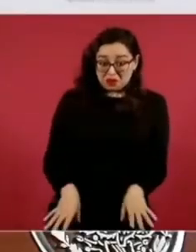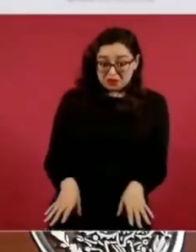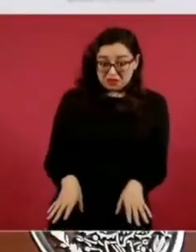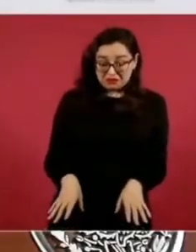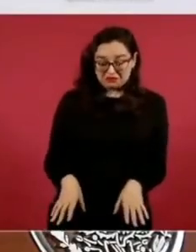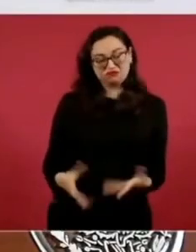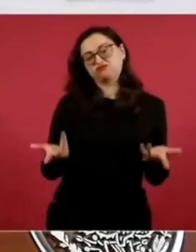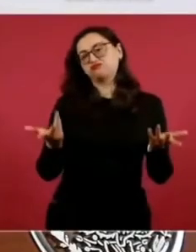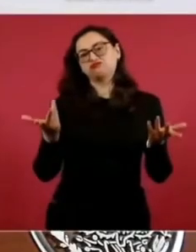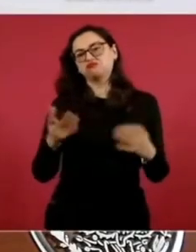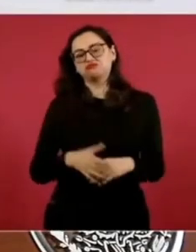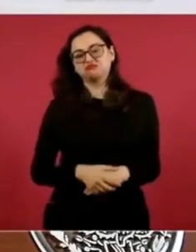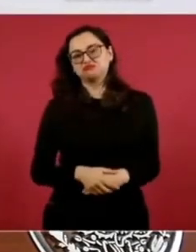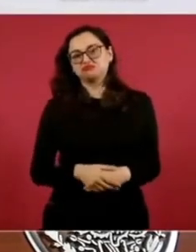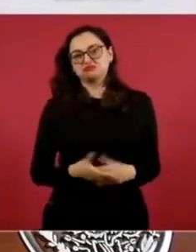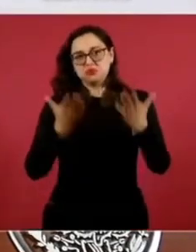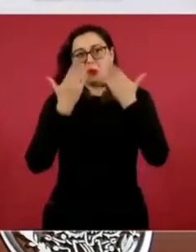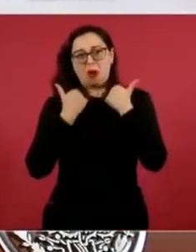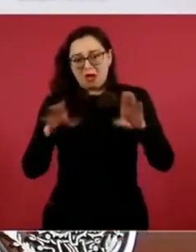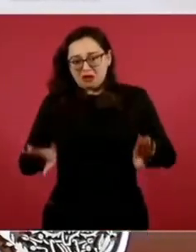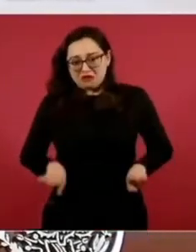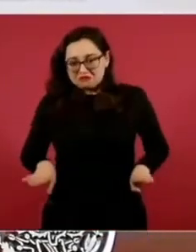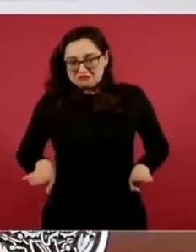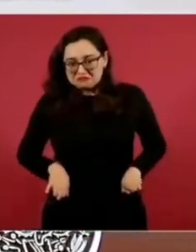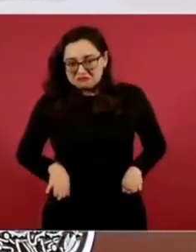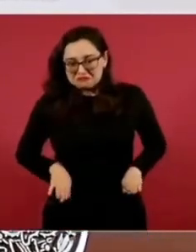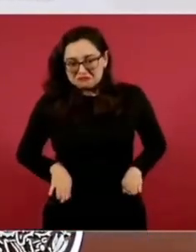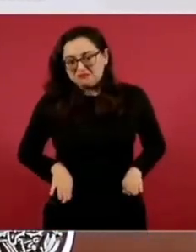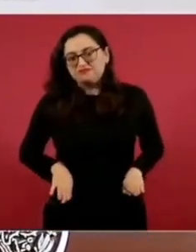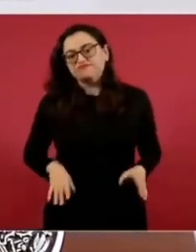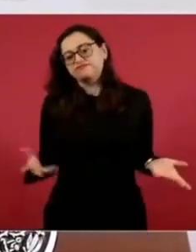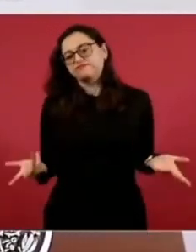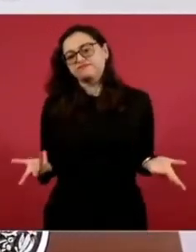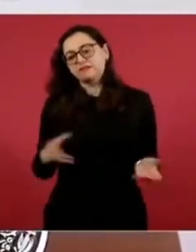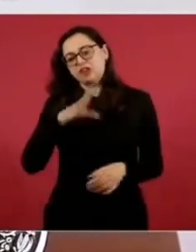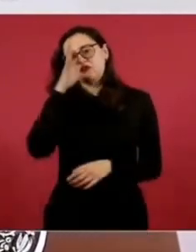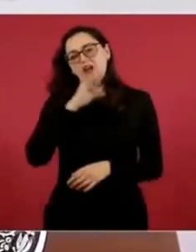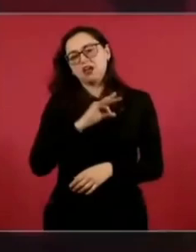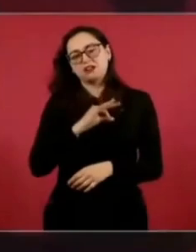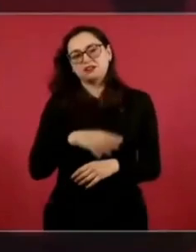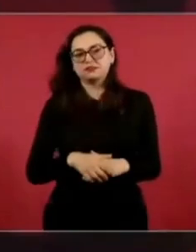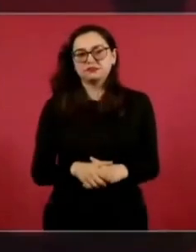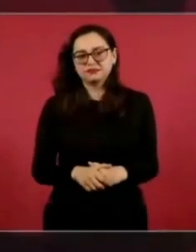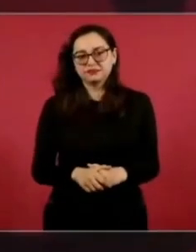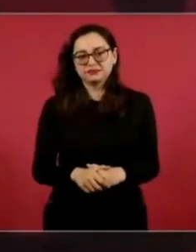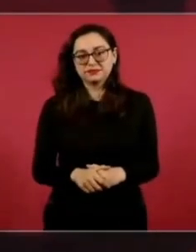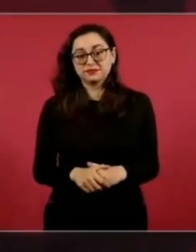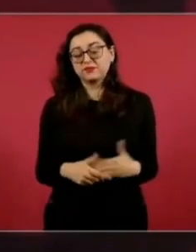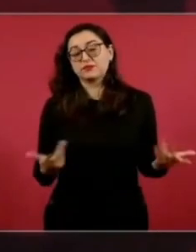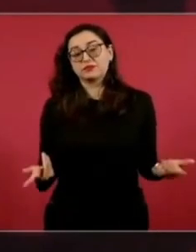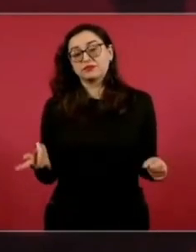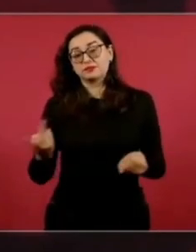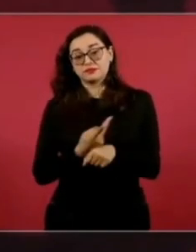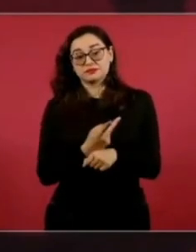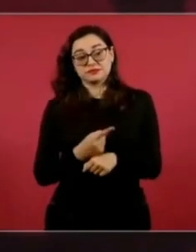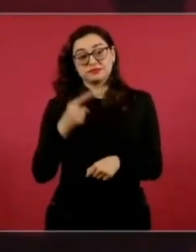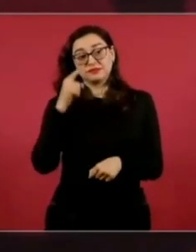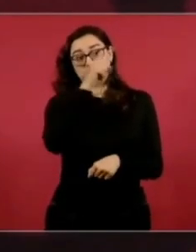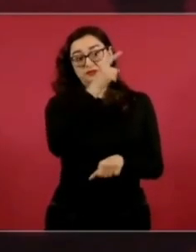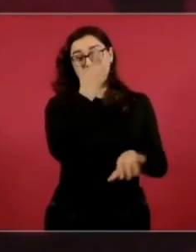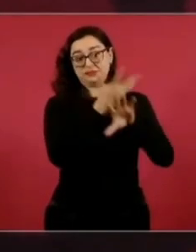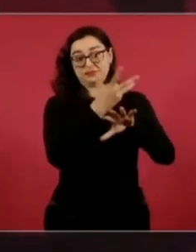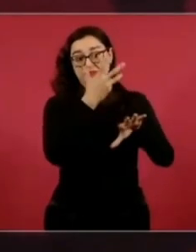esa gran nación los fundadores tenían una moral